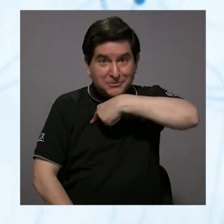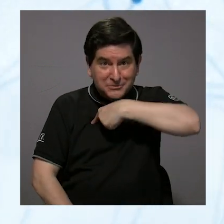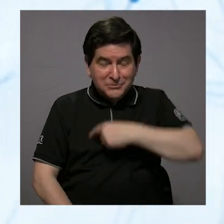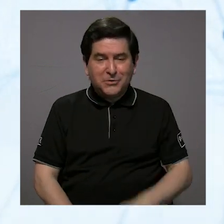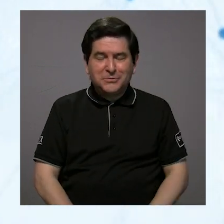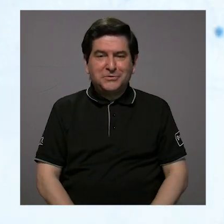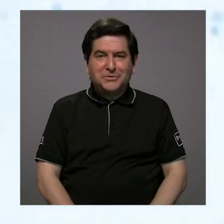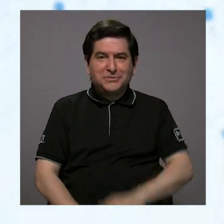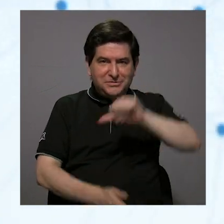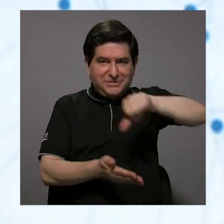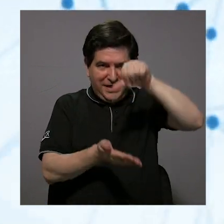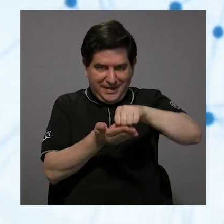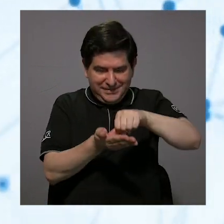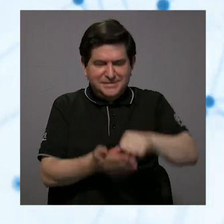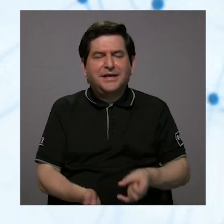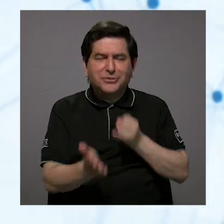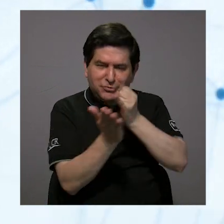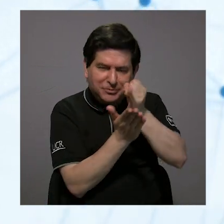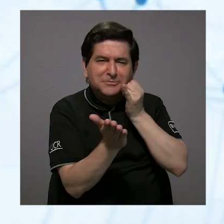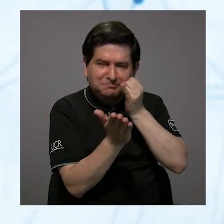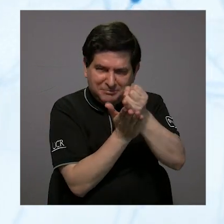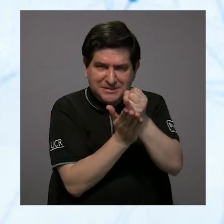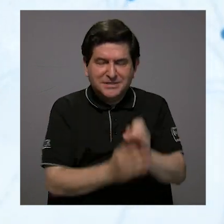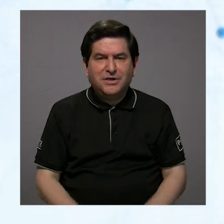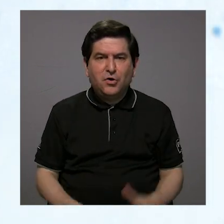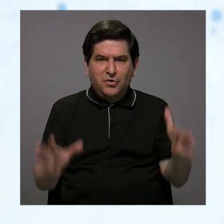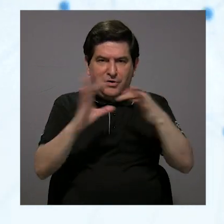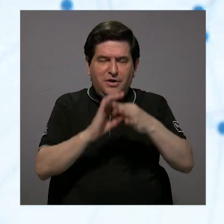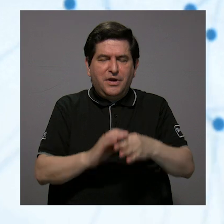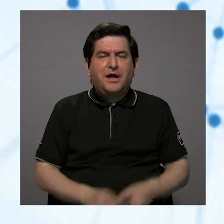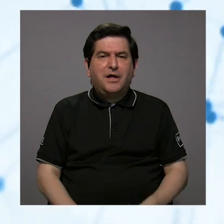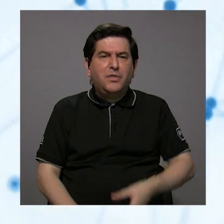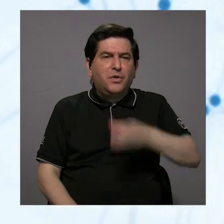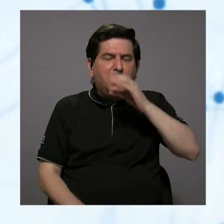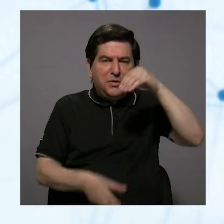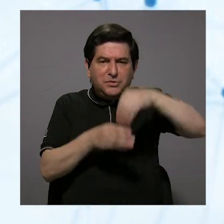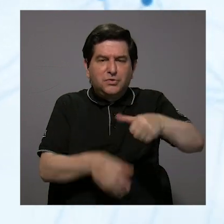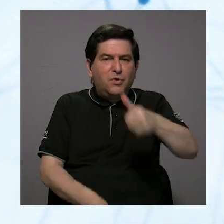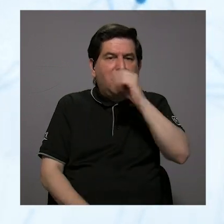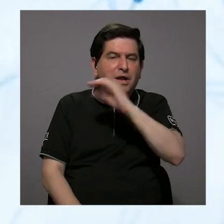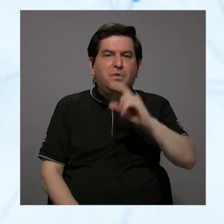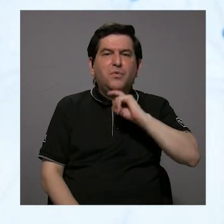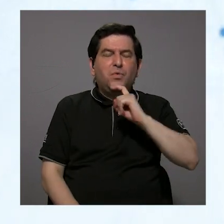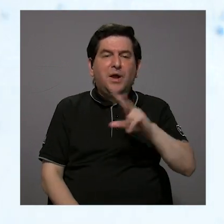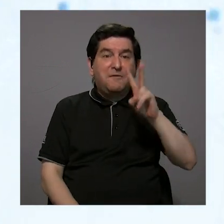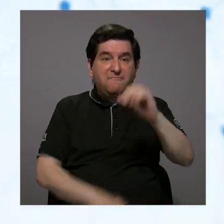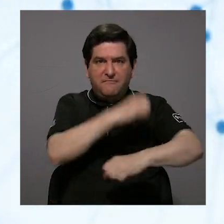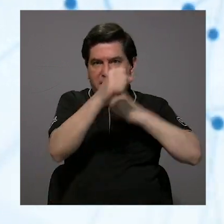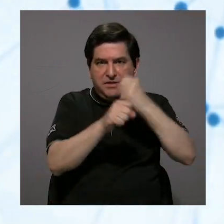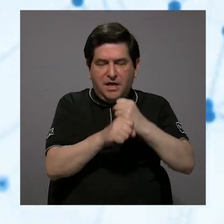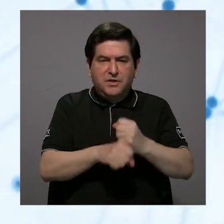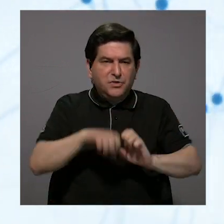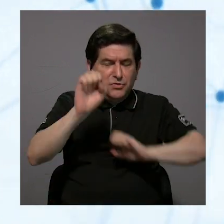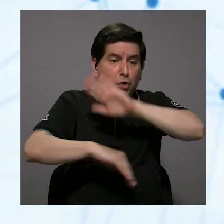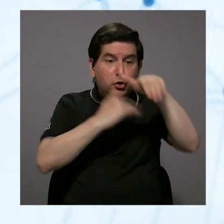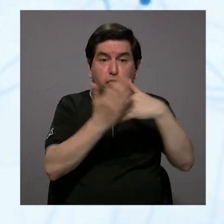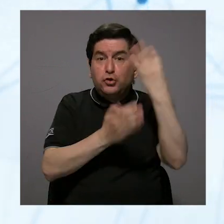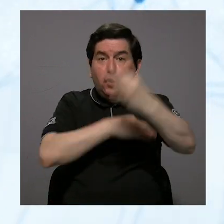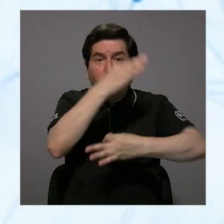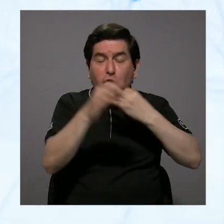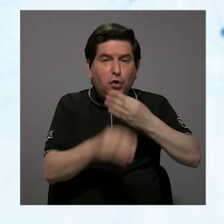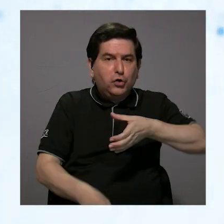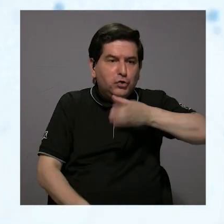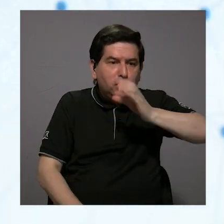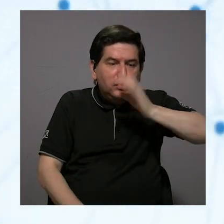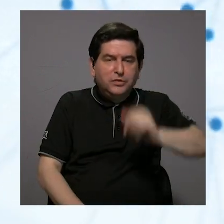nosotros en el Cimovo hemos venido haciendo investigaciones sobre hidratación desde hace 2 décadas. Hemos evaluado todo tipo